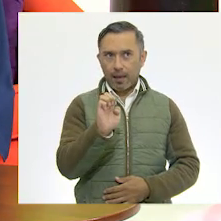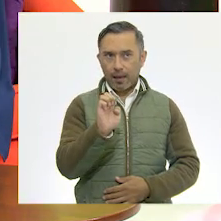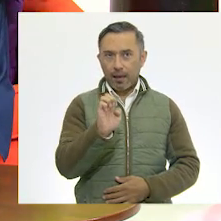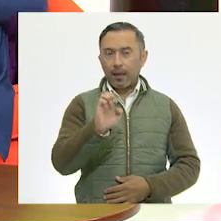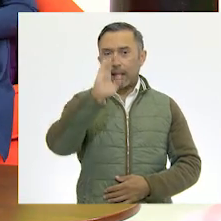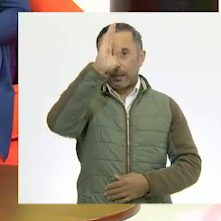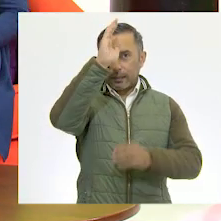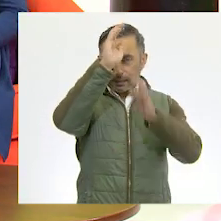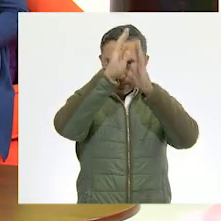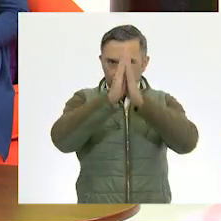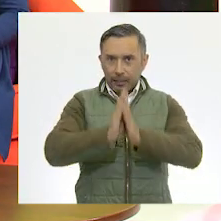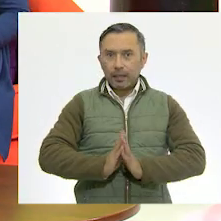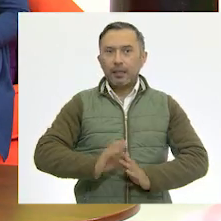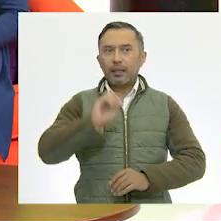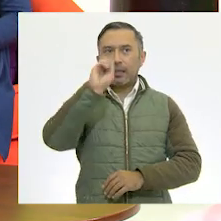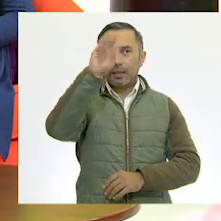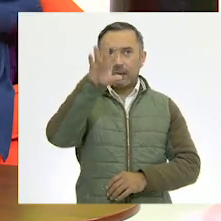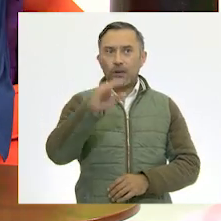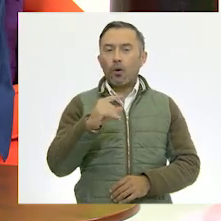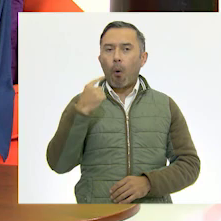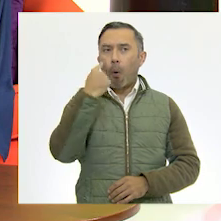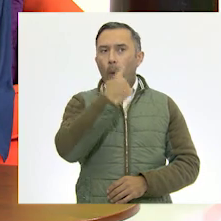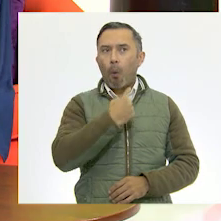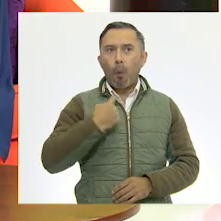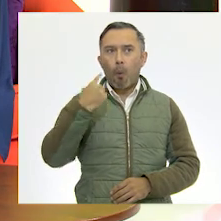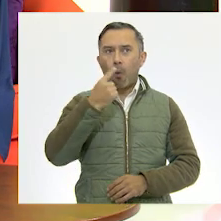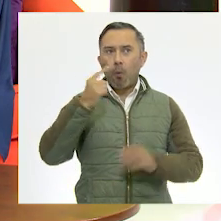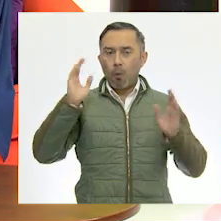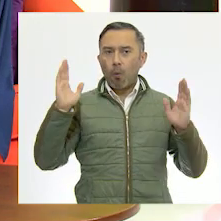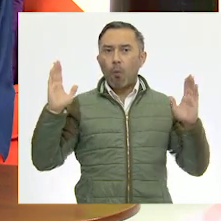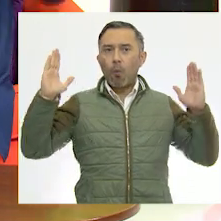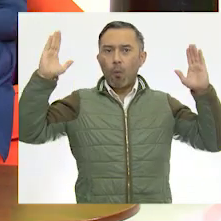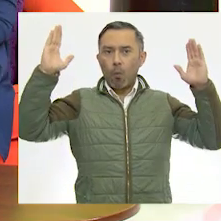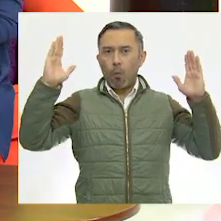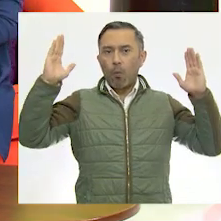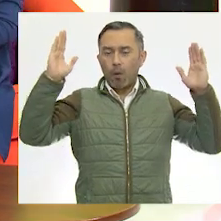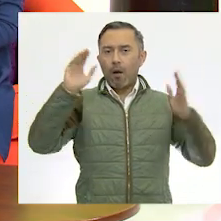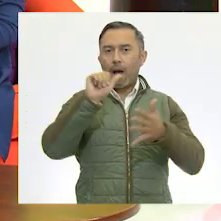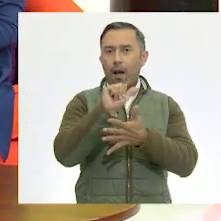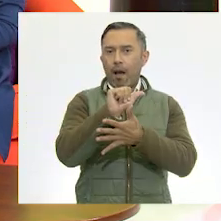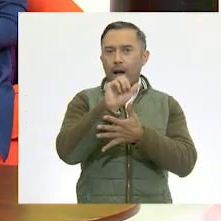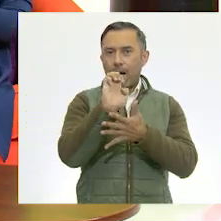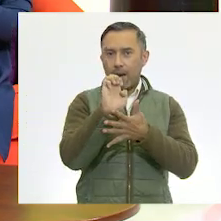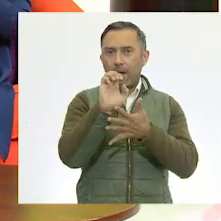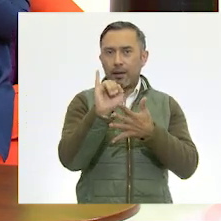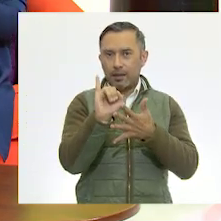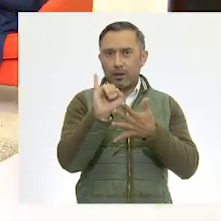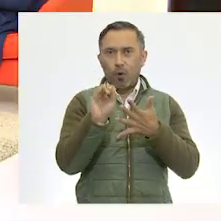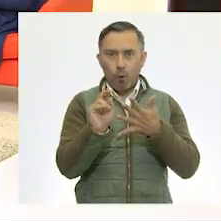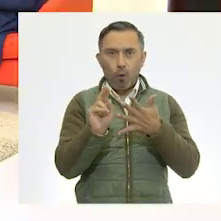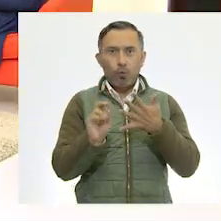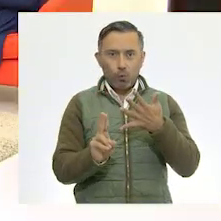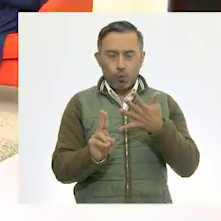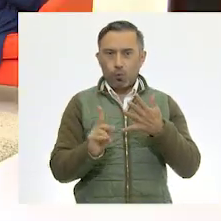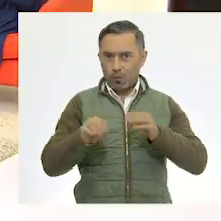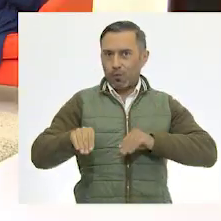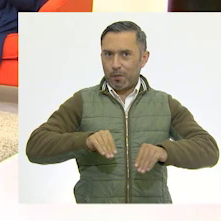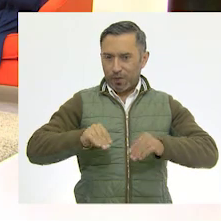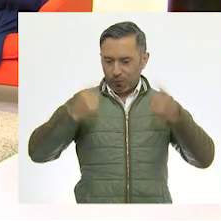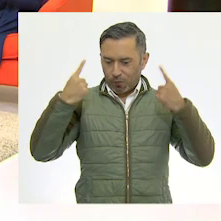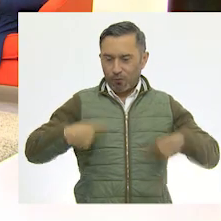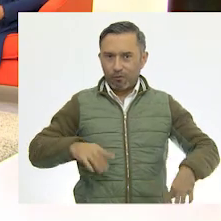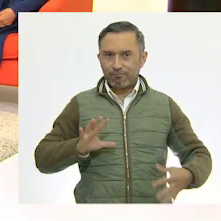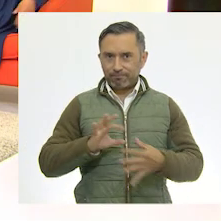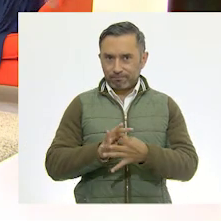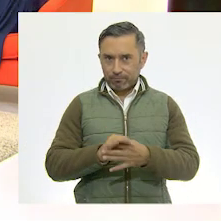I, O, U. Y si queremos agregar una consonante, por ejemplo,